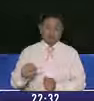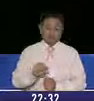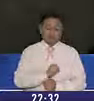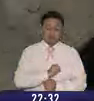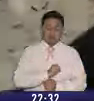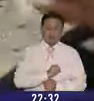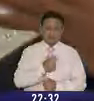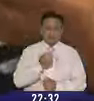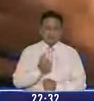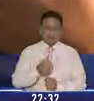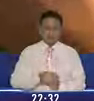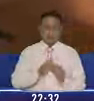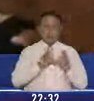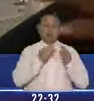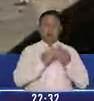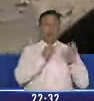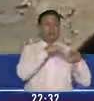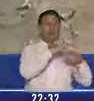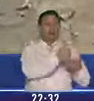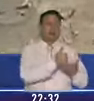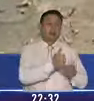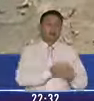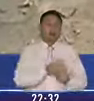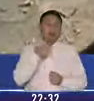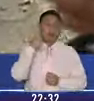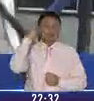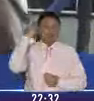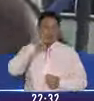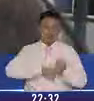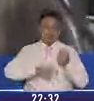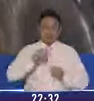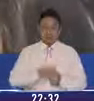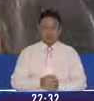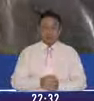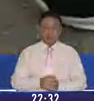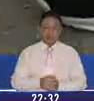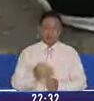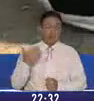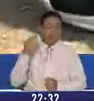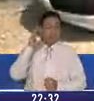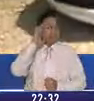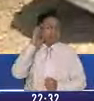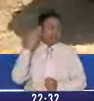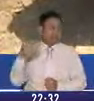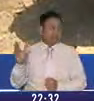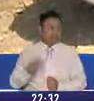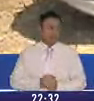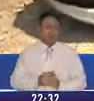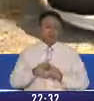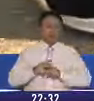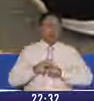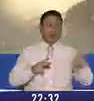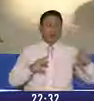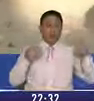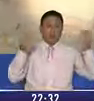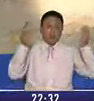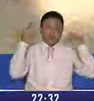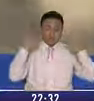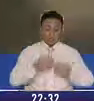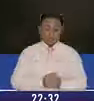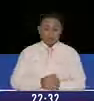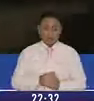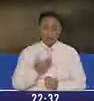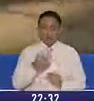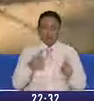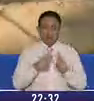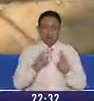de matarme. Buscó a su familia, pero padres y hermanos le dieron la espalda. Huyó entonces a Guayaquil, sin conocer a